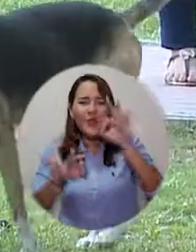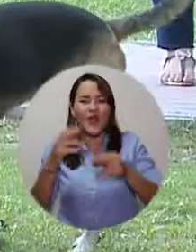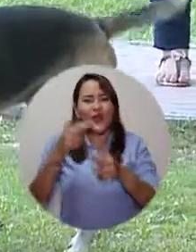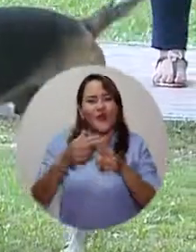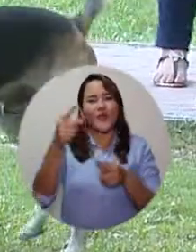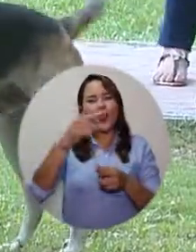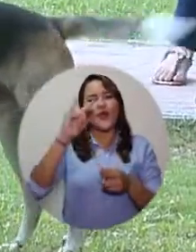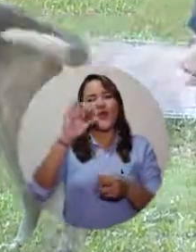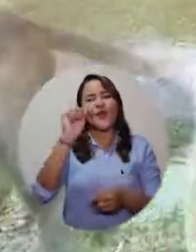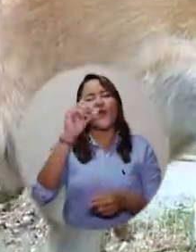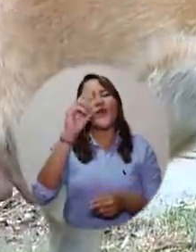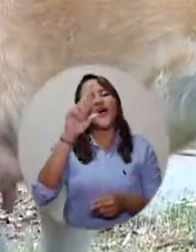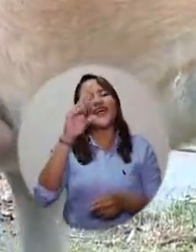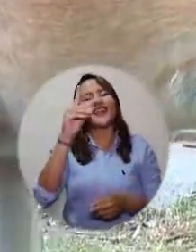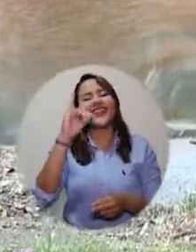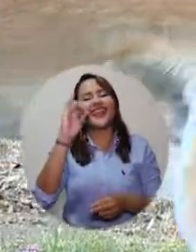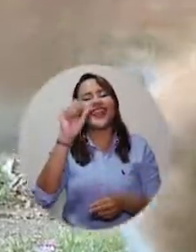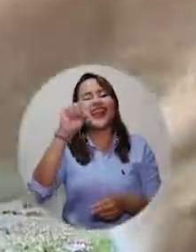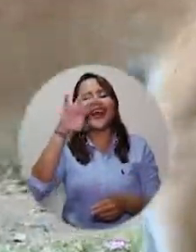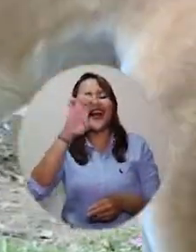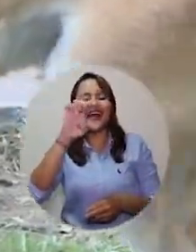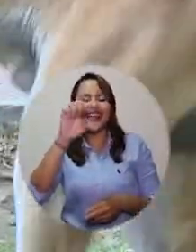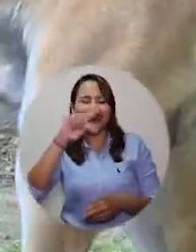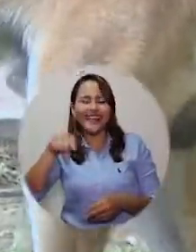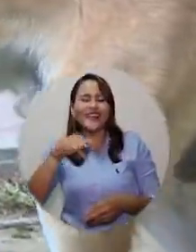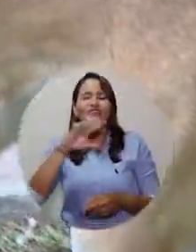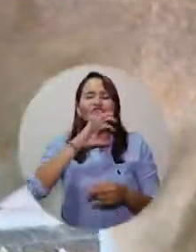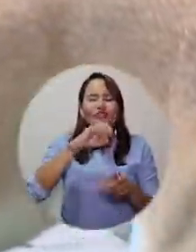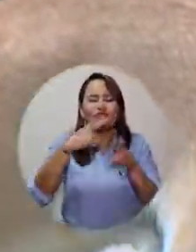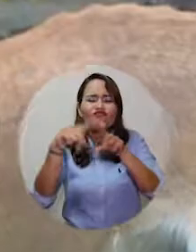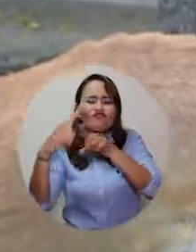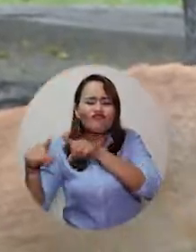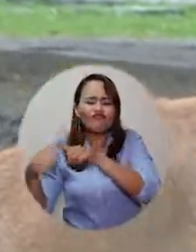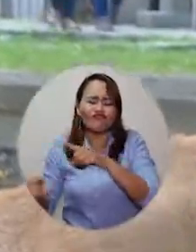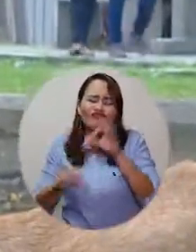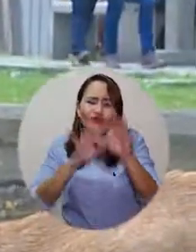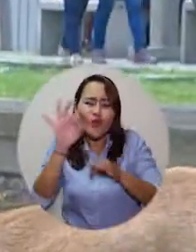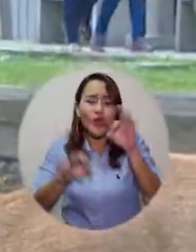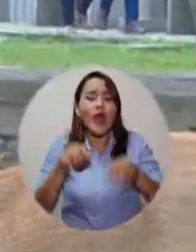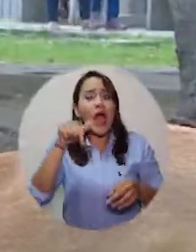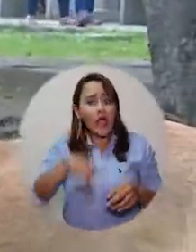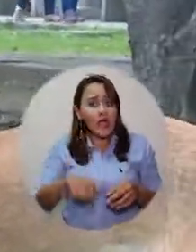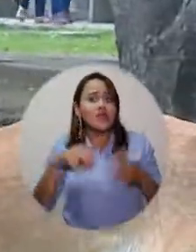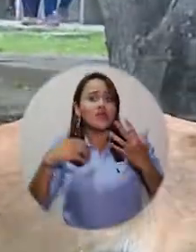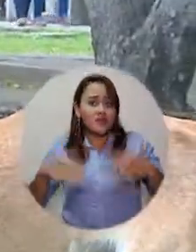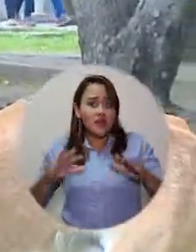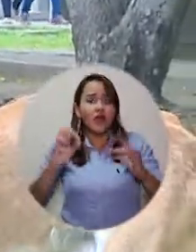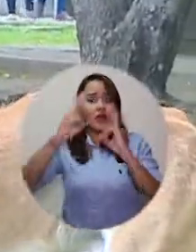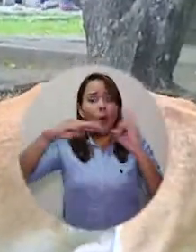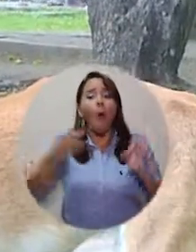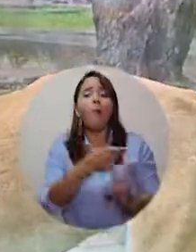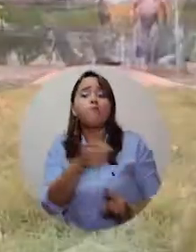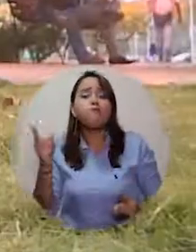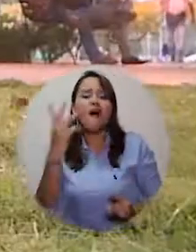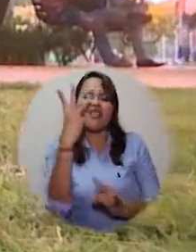diferentes programas académicos que han buscado brindarle apoyo y protección a 30 perros que habitan en la alma mater, con